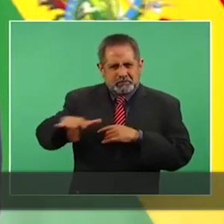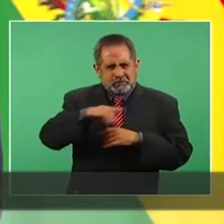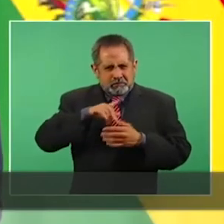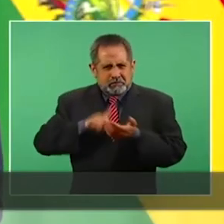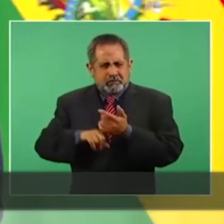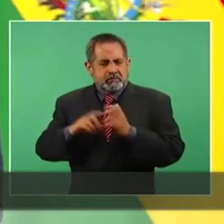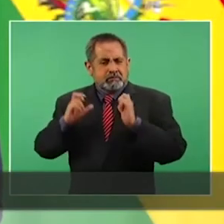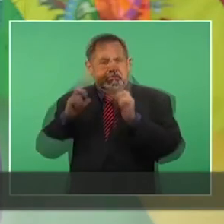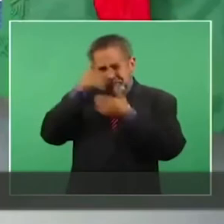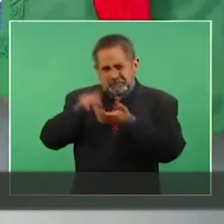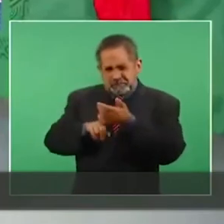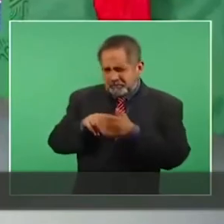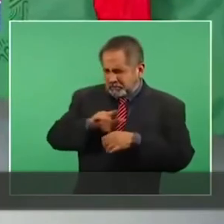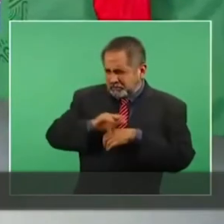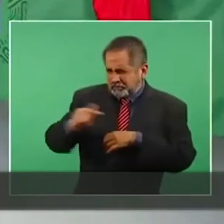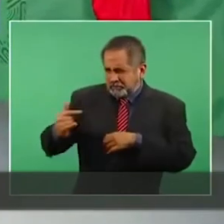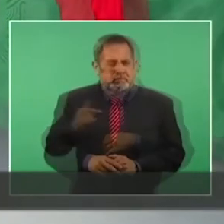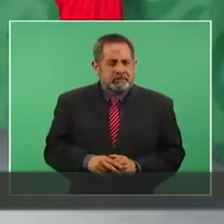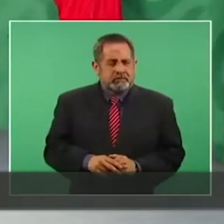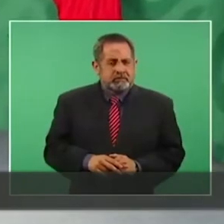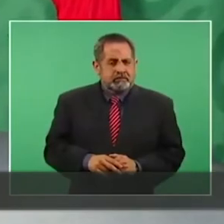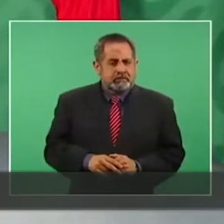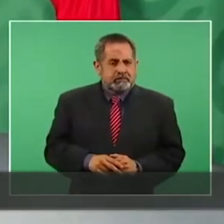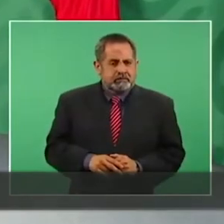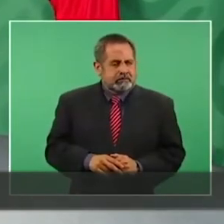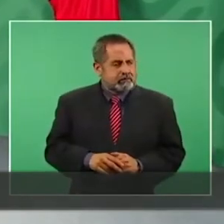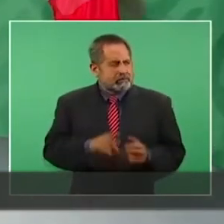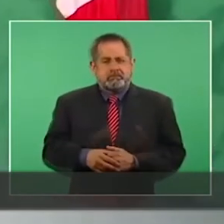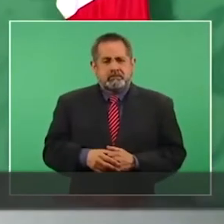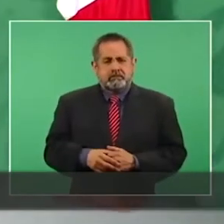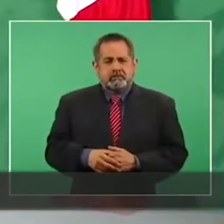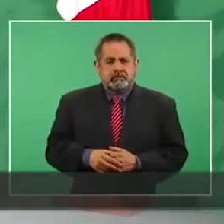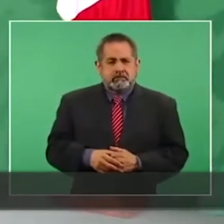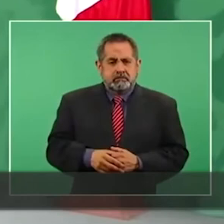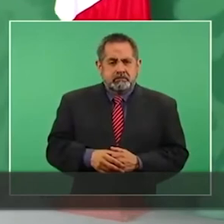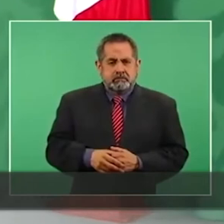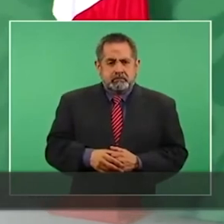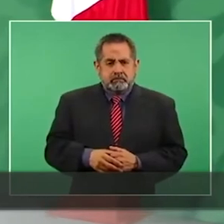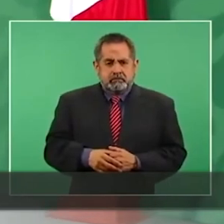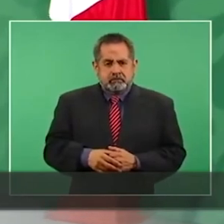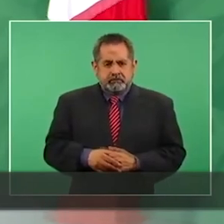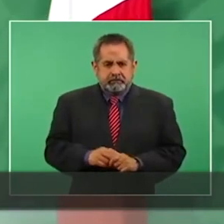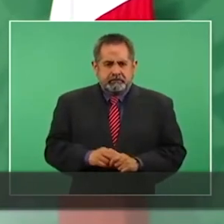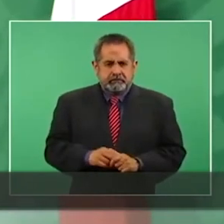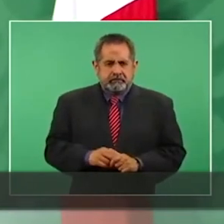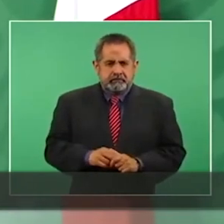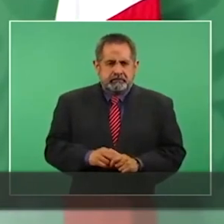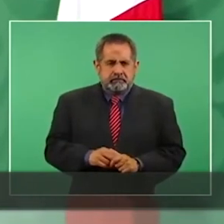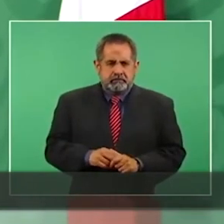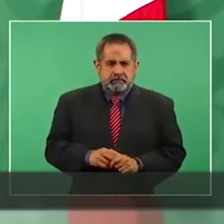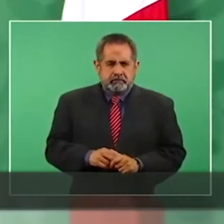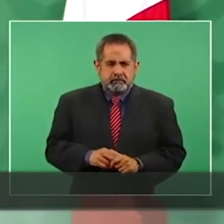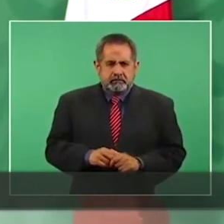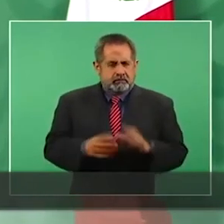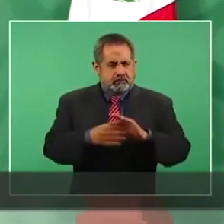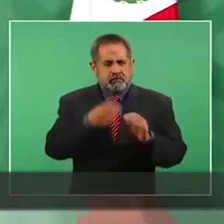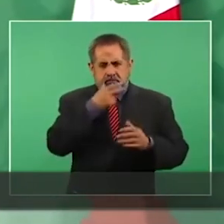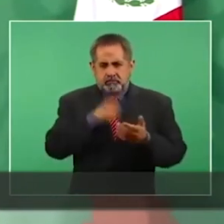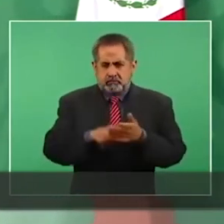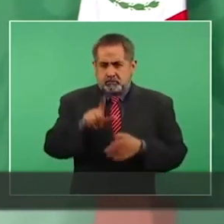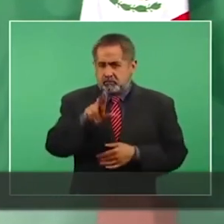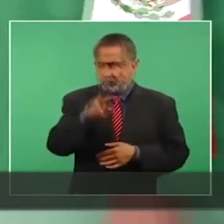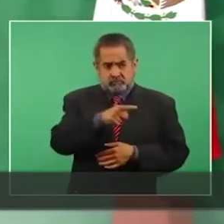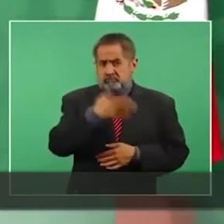en la zona zapatista? Espérate, ¿de dónde sacas eso? O sea, le aclaré. Sí, Luis Hernández, un